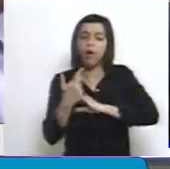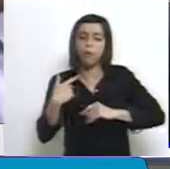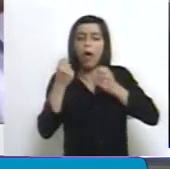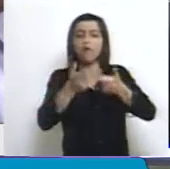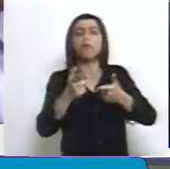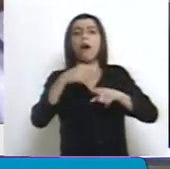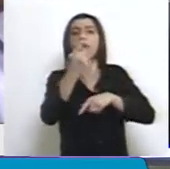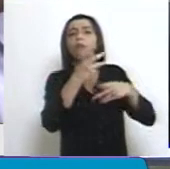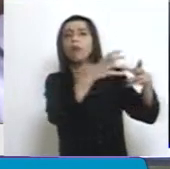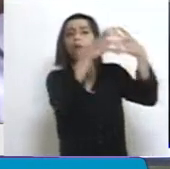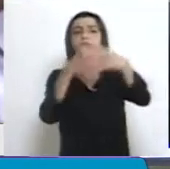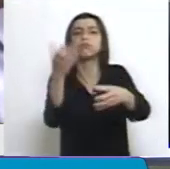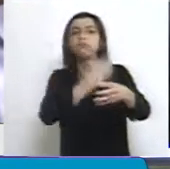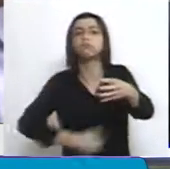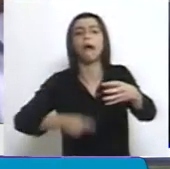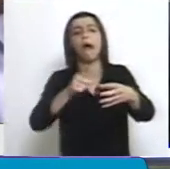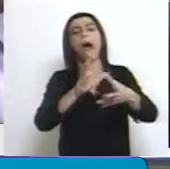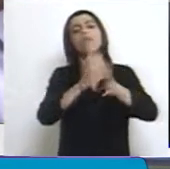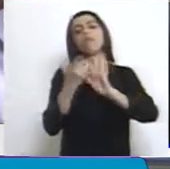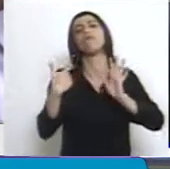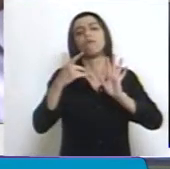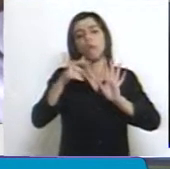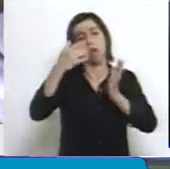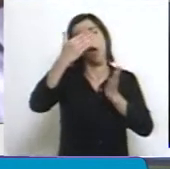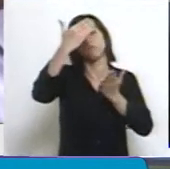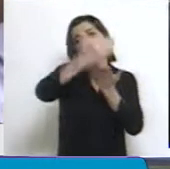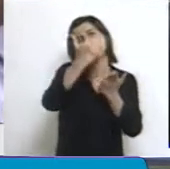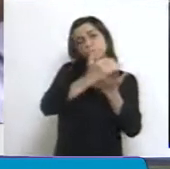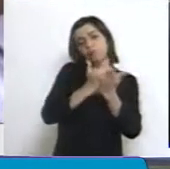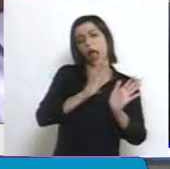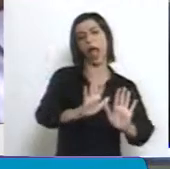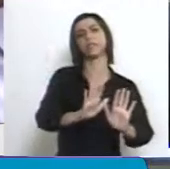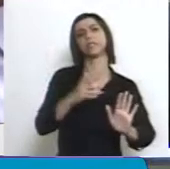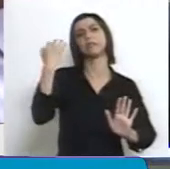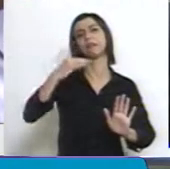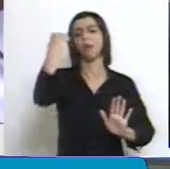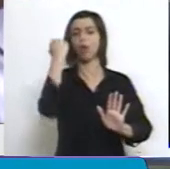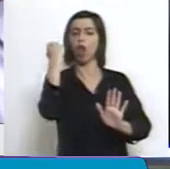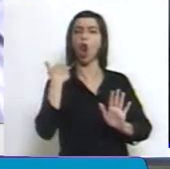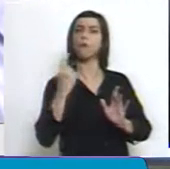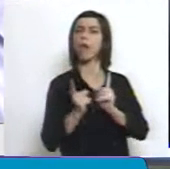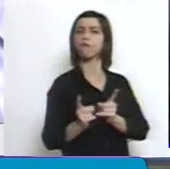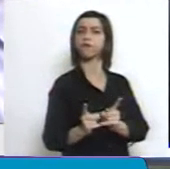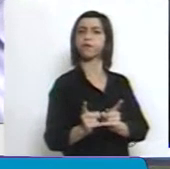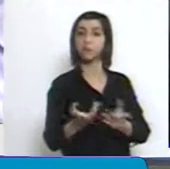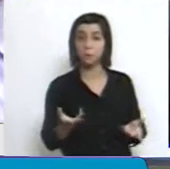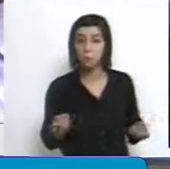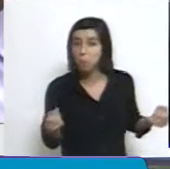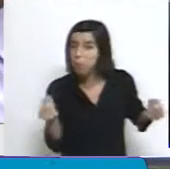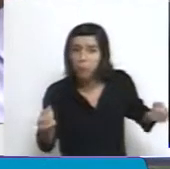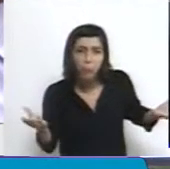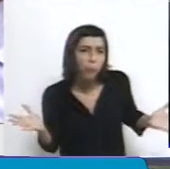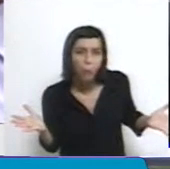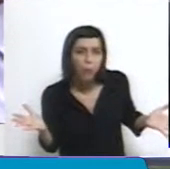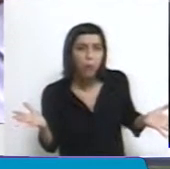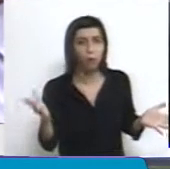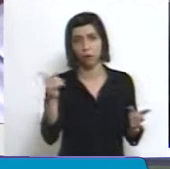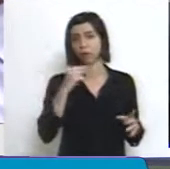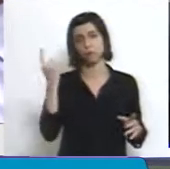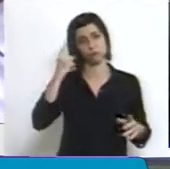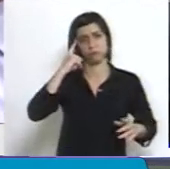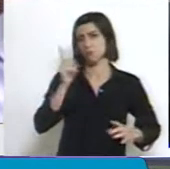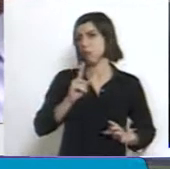rumbo que tiene que seguir en la Administración Nacional y en la economía del país. La verdad es que no le reconocemos de ninguna